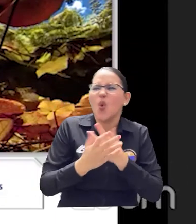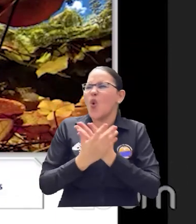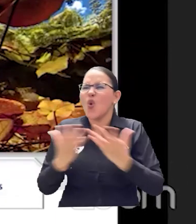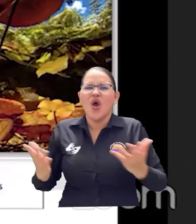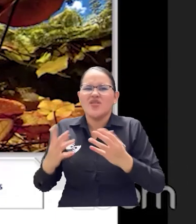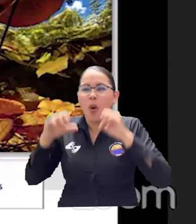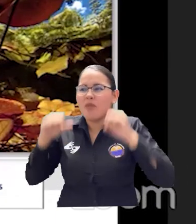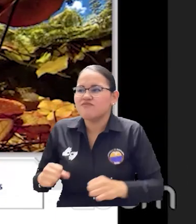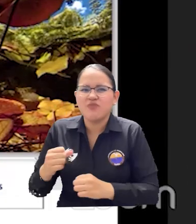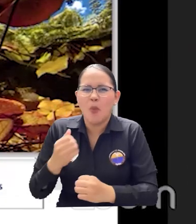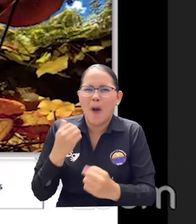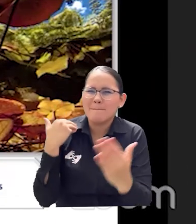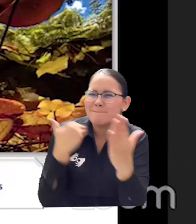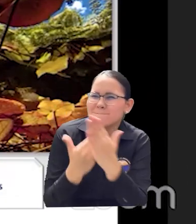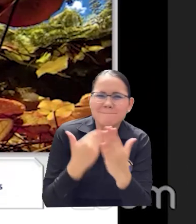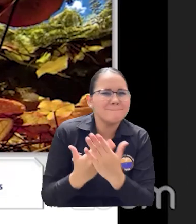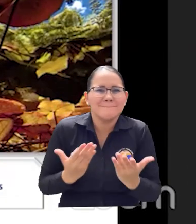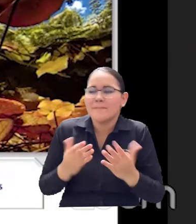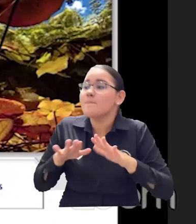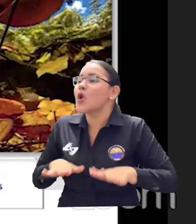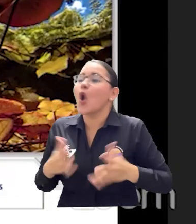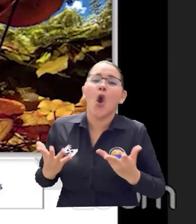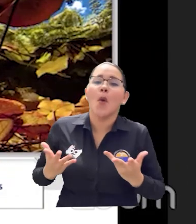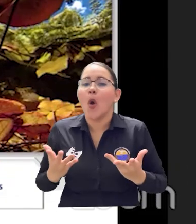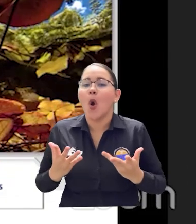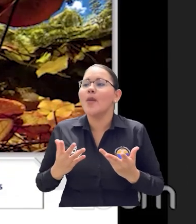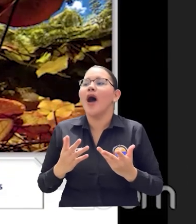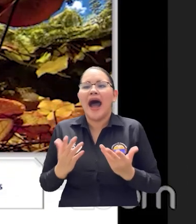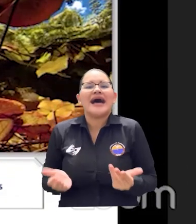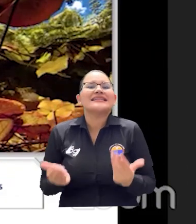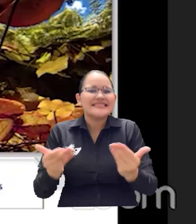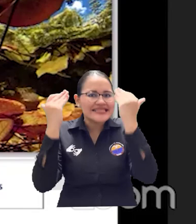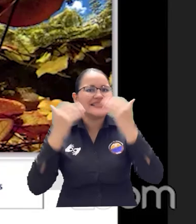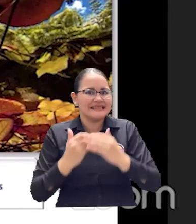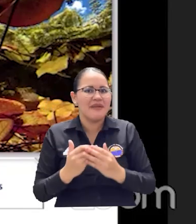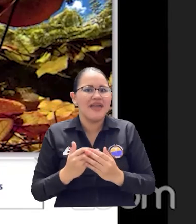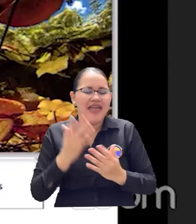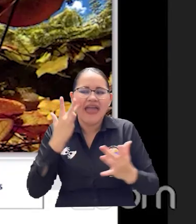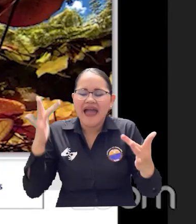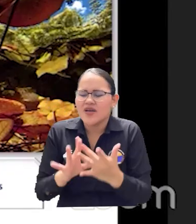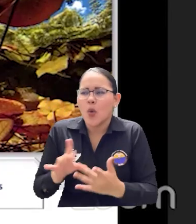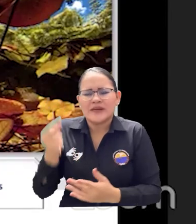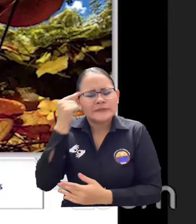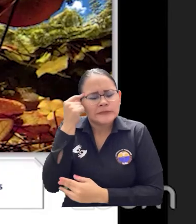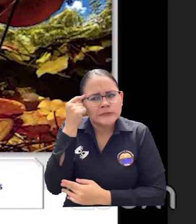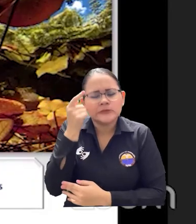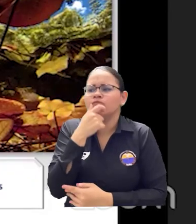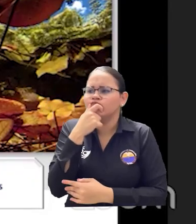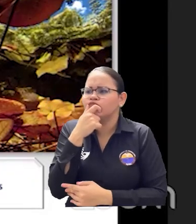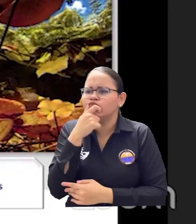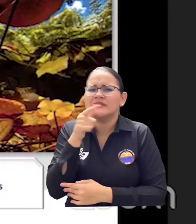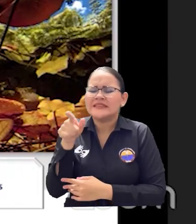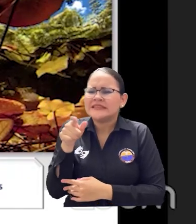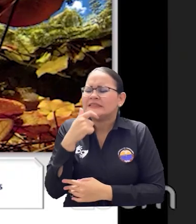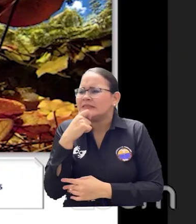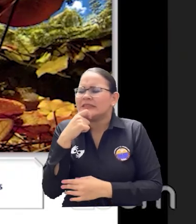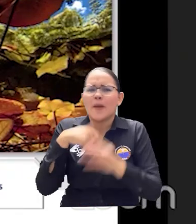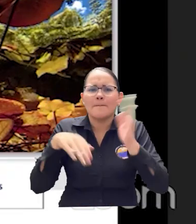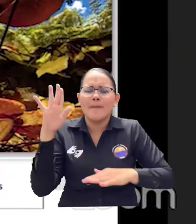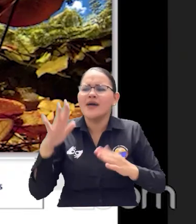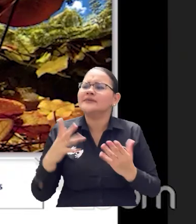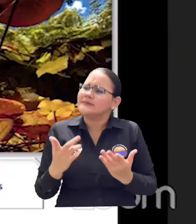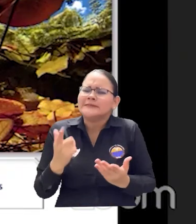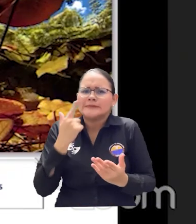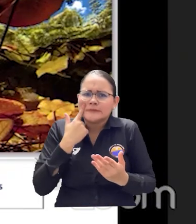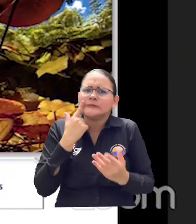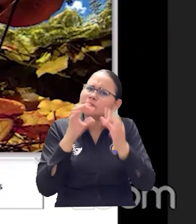el territorio, ampliar la noción de territorio hacia espacios que son que no son tangibles,